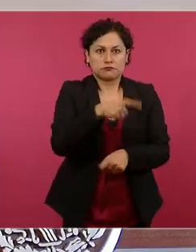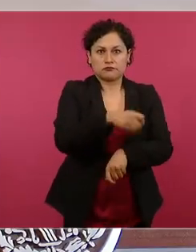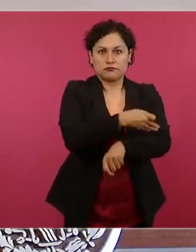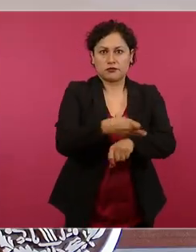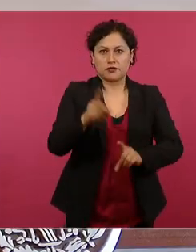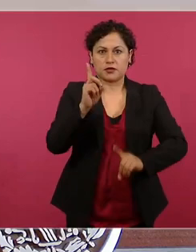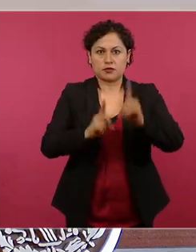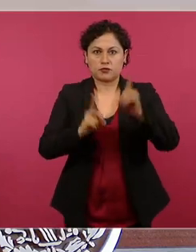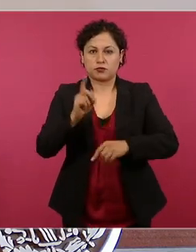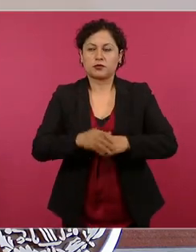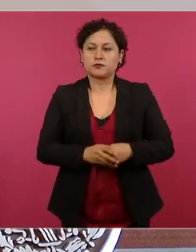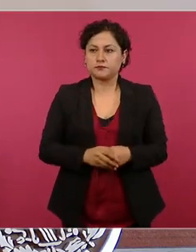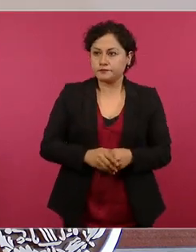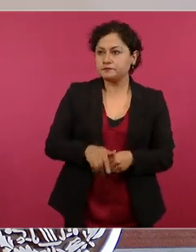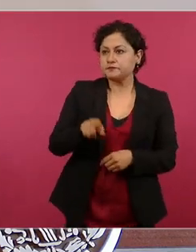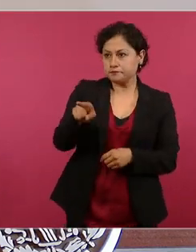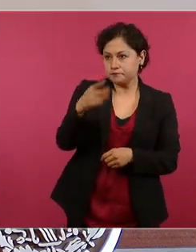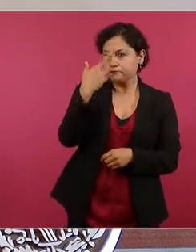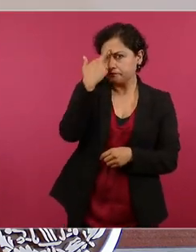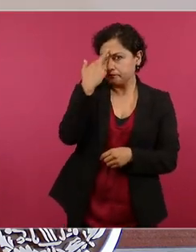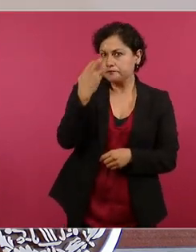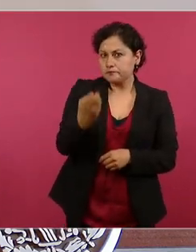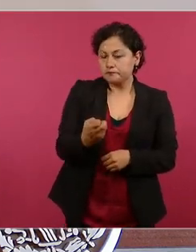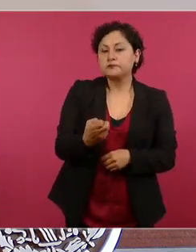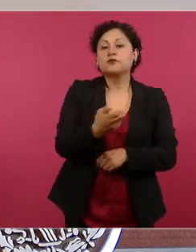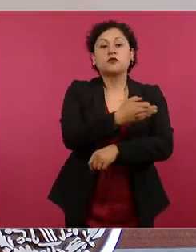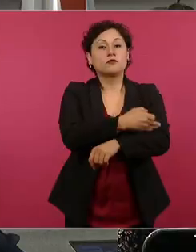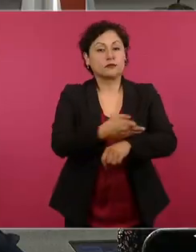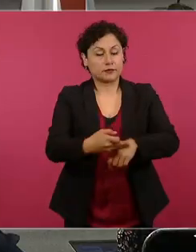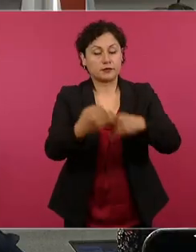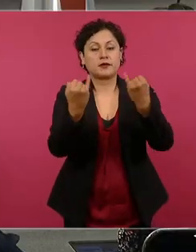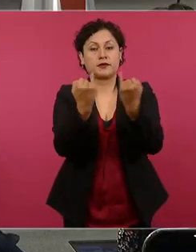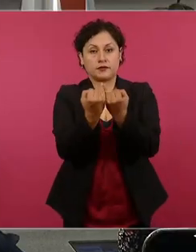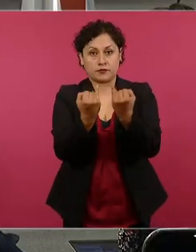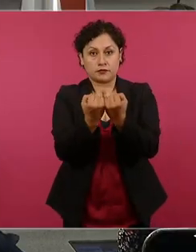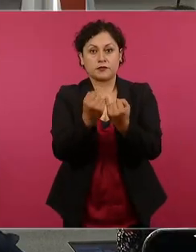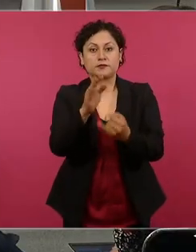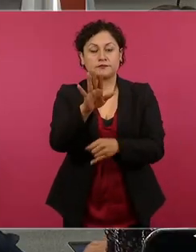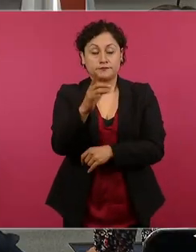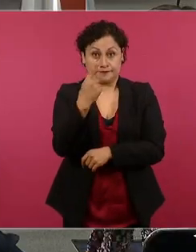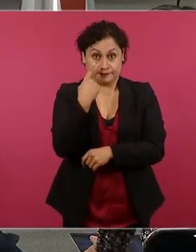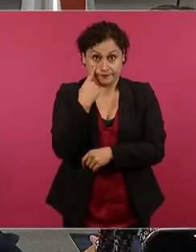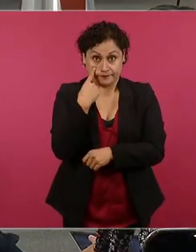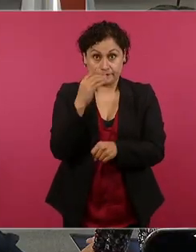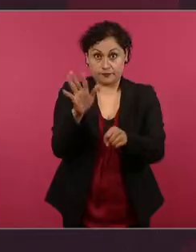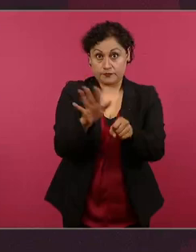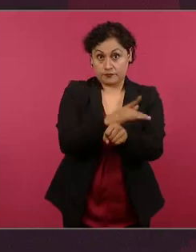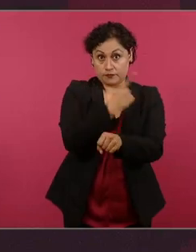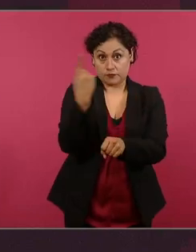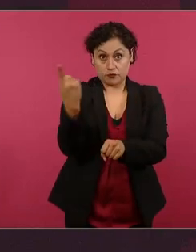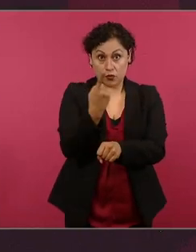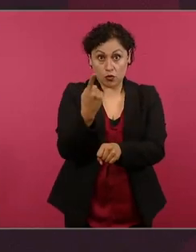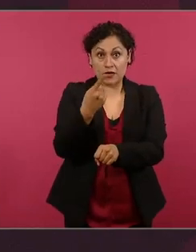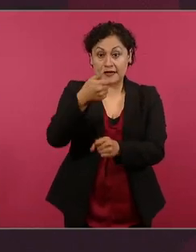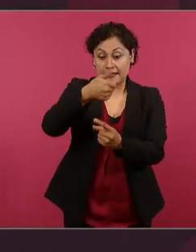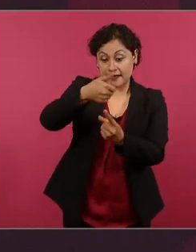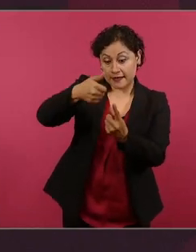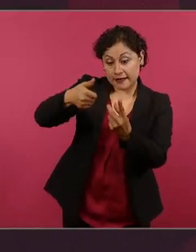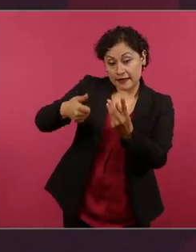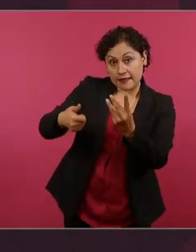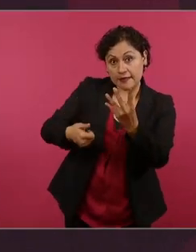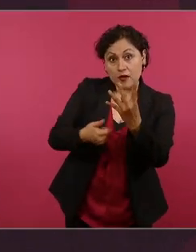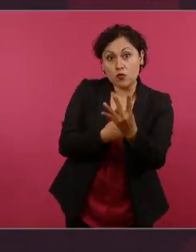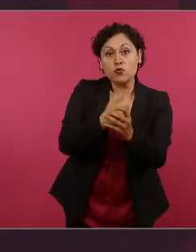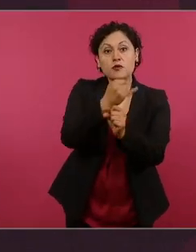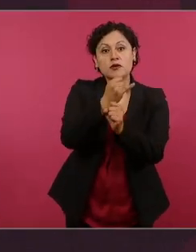usted razón, y también los familiares, porque la decisión de cada uno de los casos es diferente y